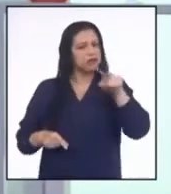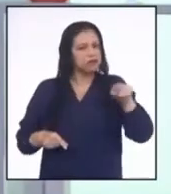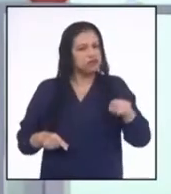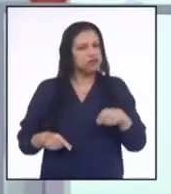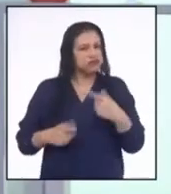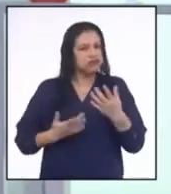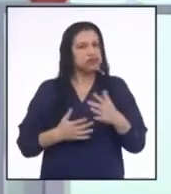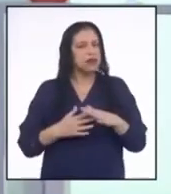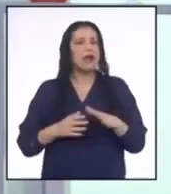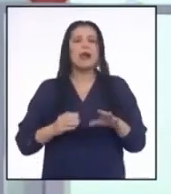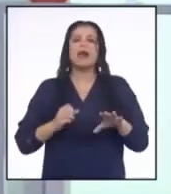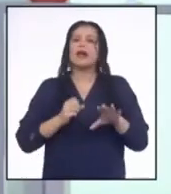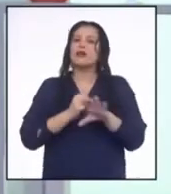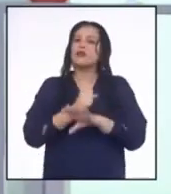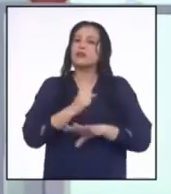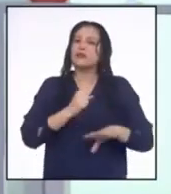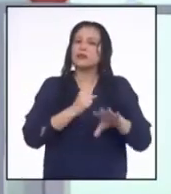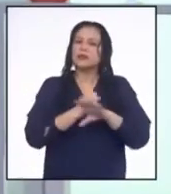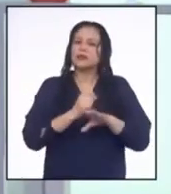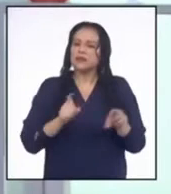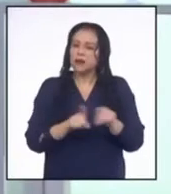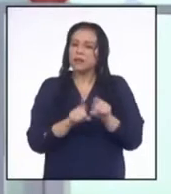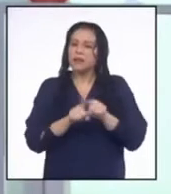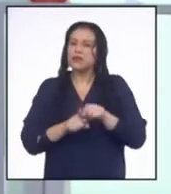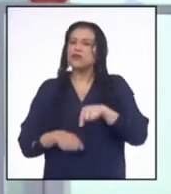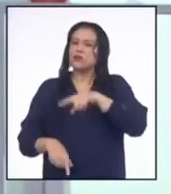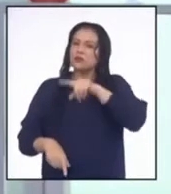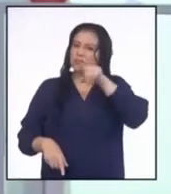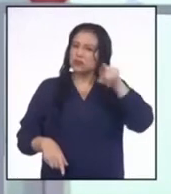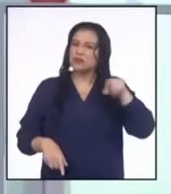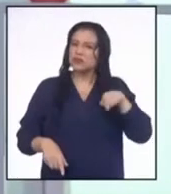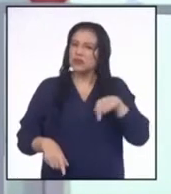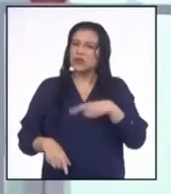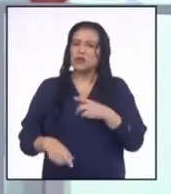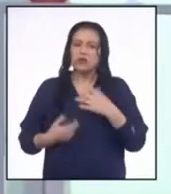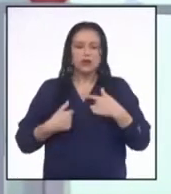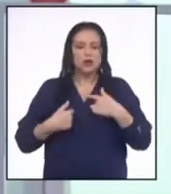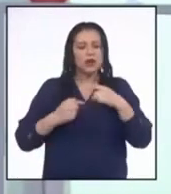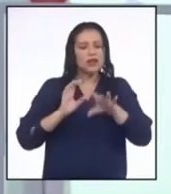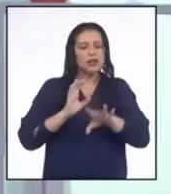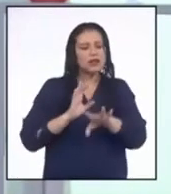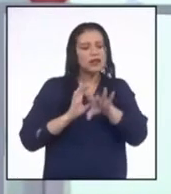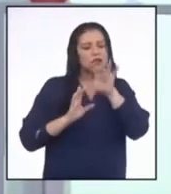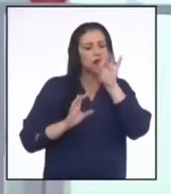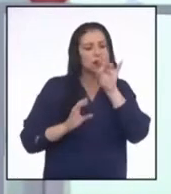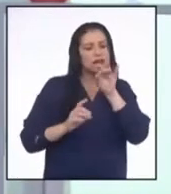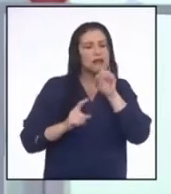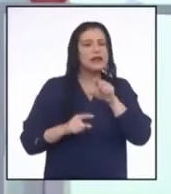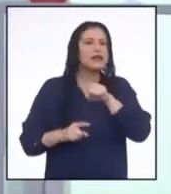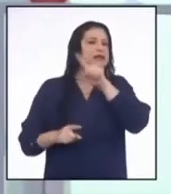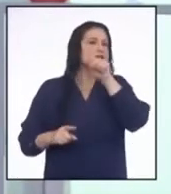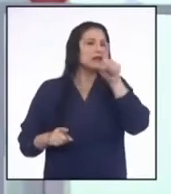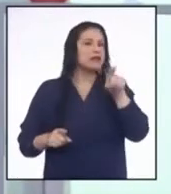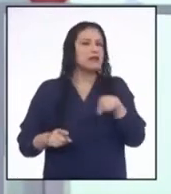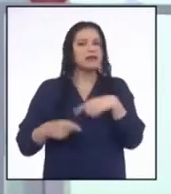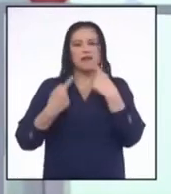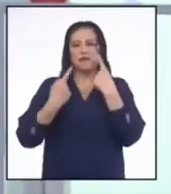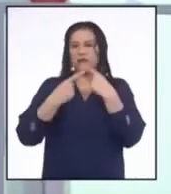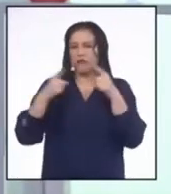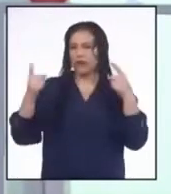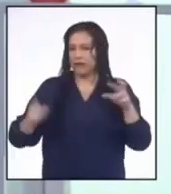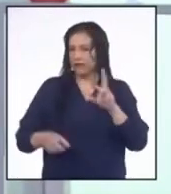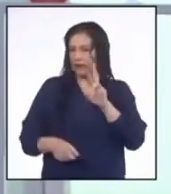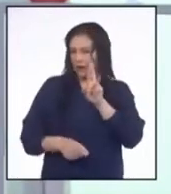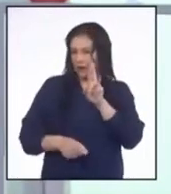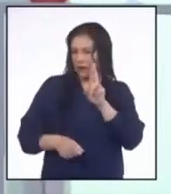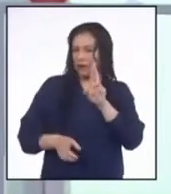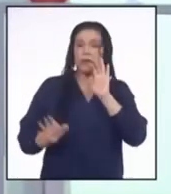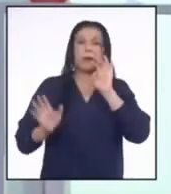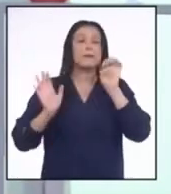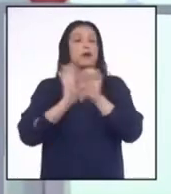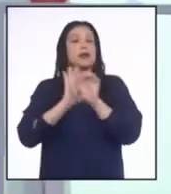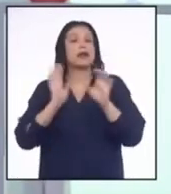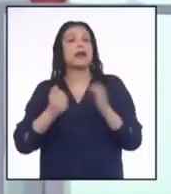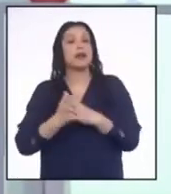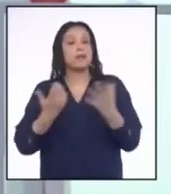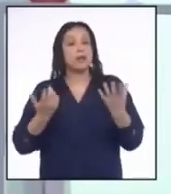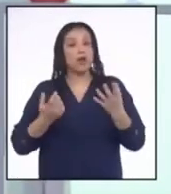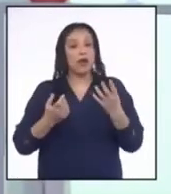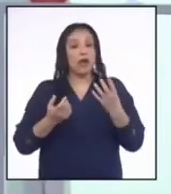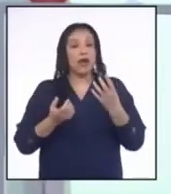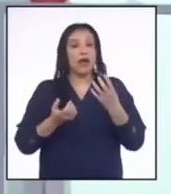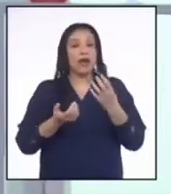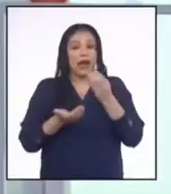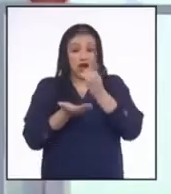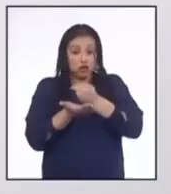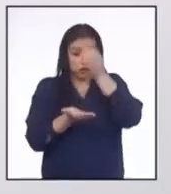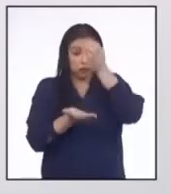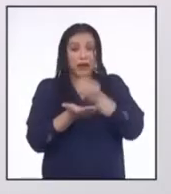está limitada por una circunferencia y sobre ella identifiqué circunferencias de diferentes radios. Por ejemplo, en los bordes de los